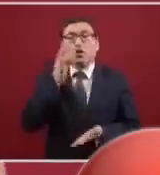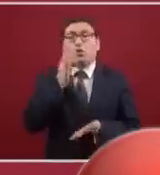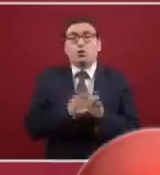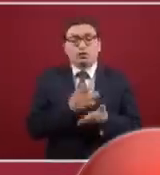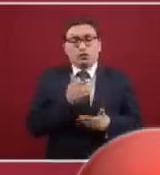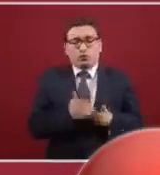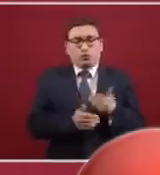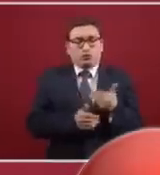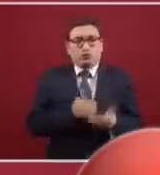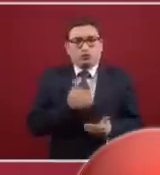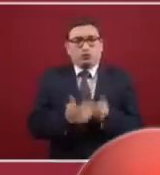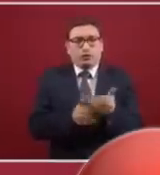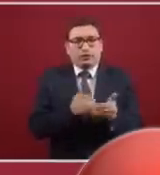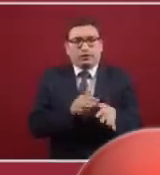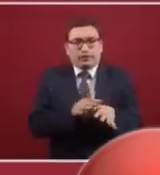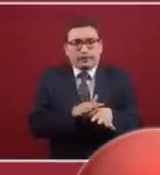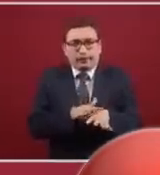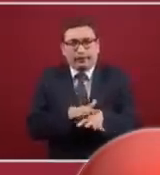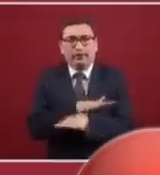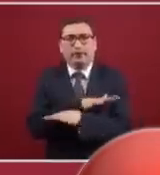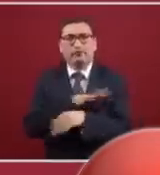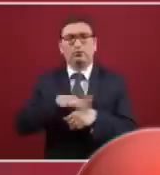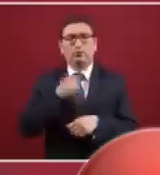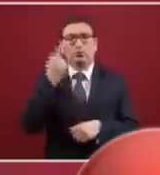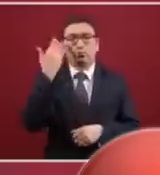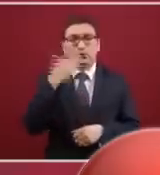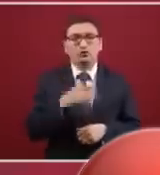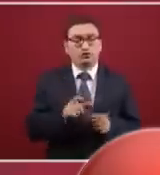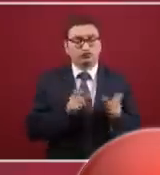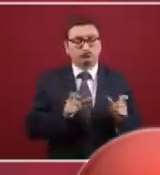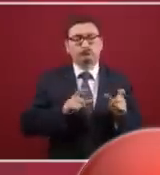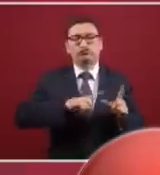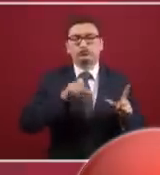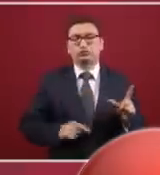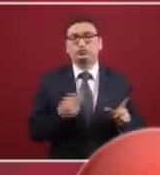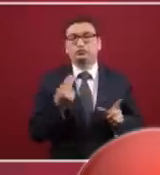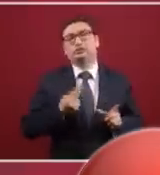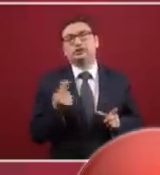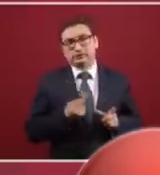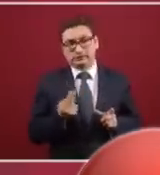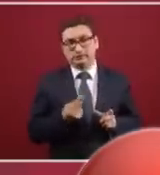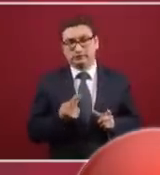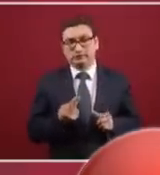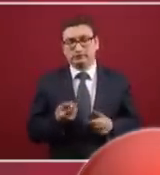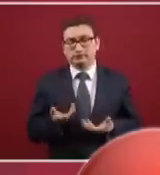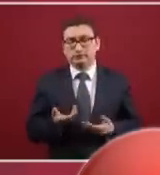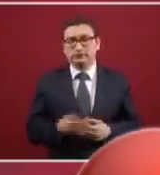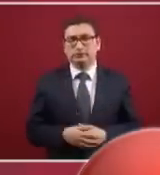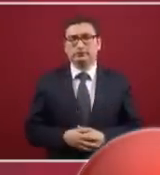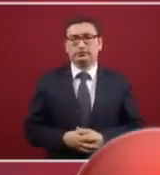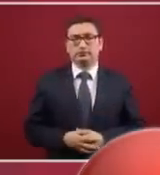cabo porque necesitábamos de la Guardia Nacional.